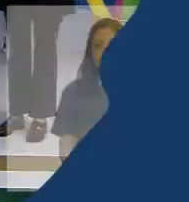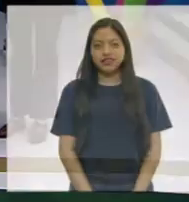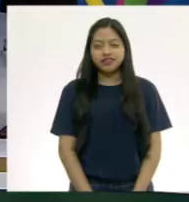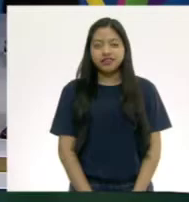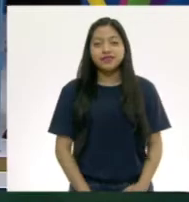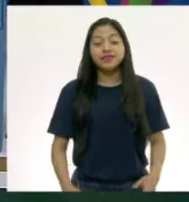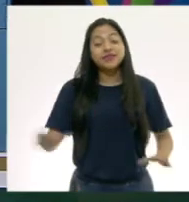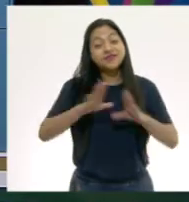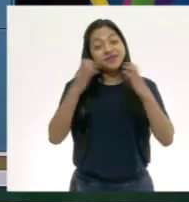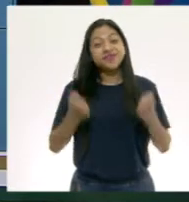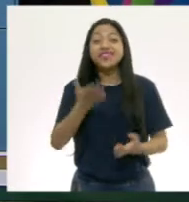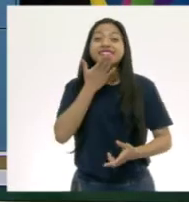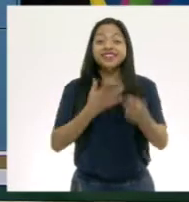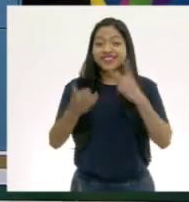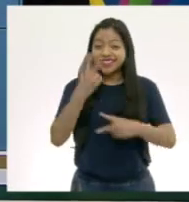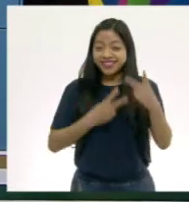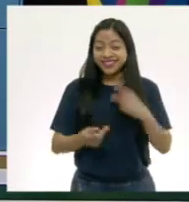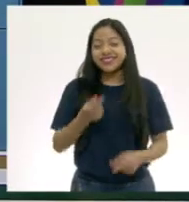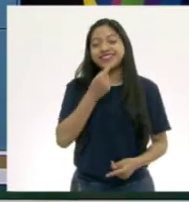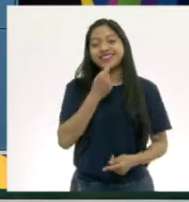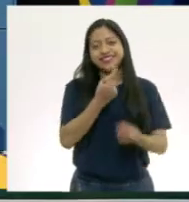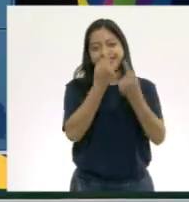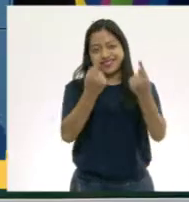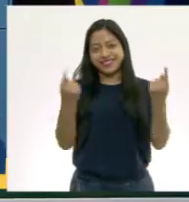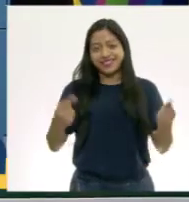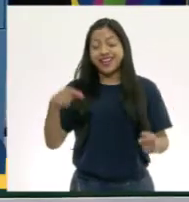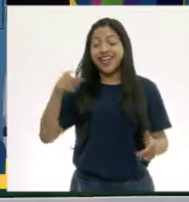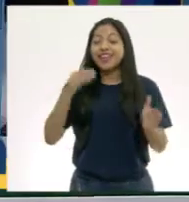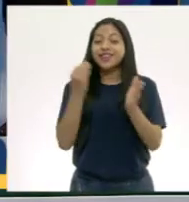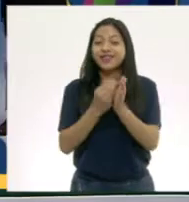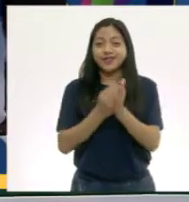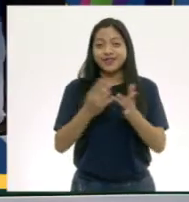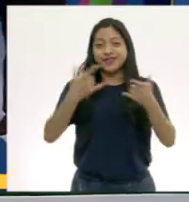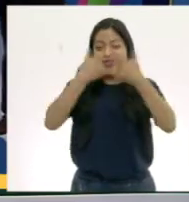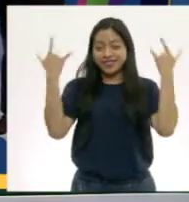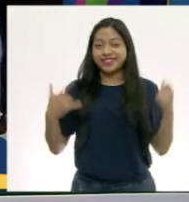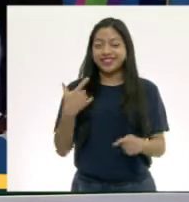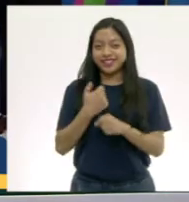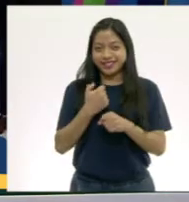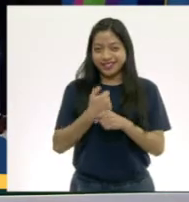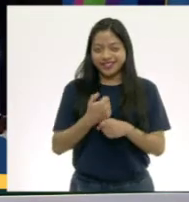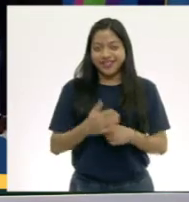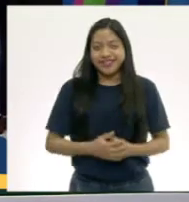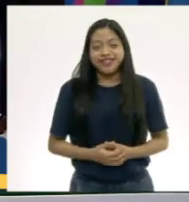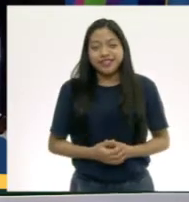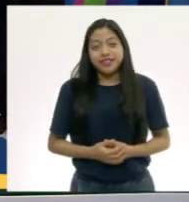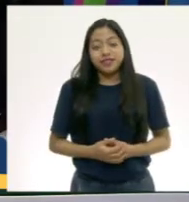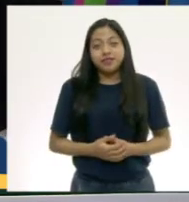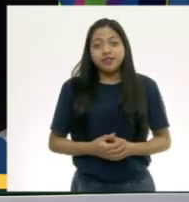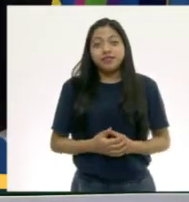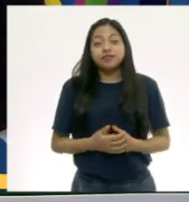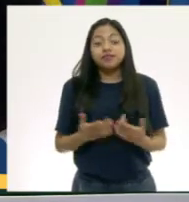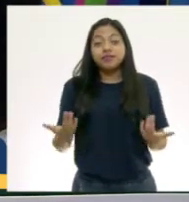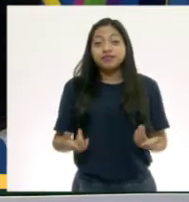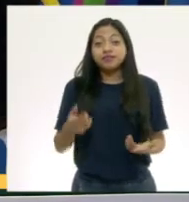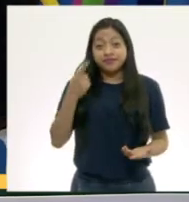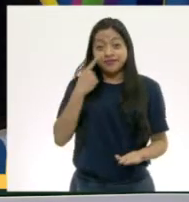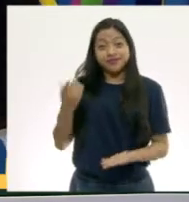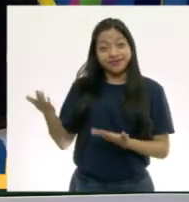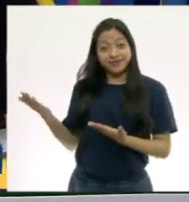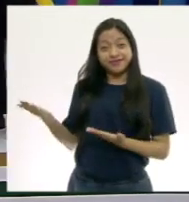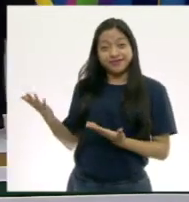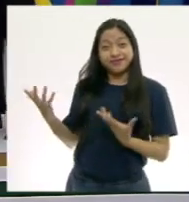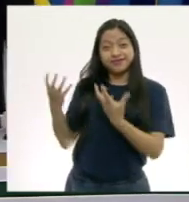¿Cómo están? Bienvenidas y bienvenidos a su sesión de Historia para sexto grado en Aprende en Casa 2. ¿Y ya vieron quién me